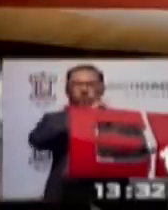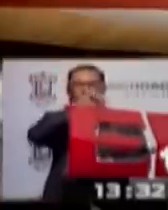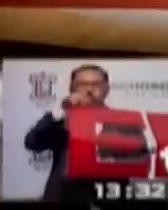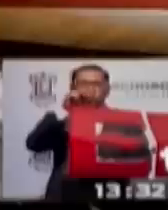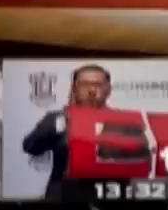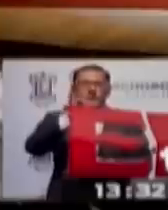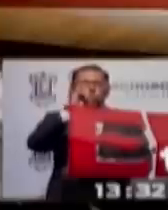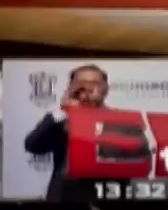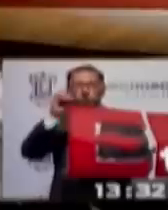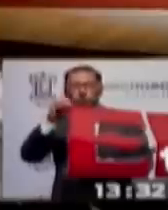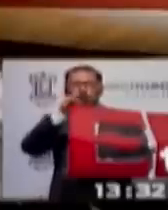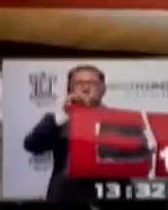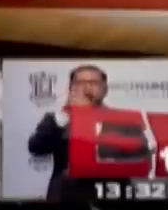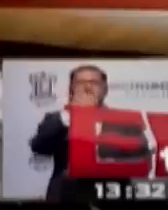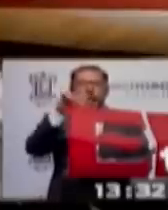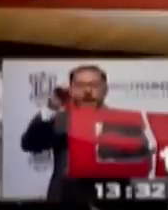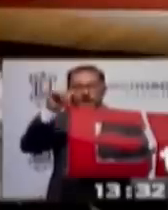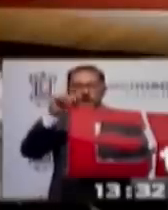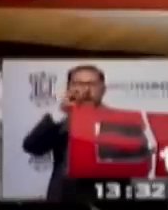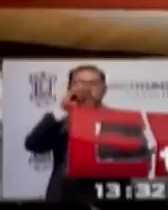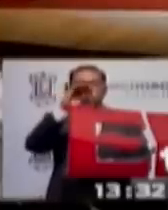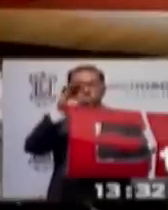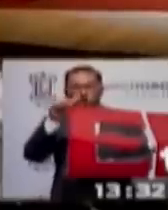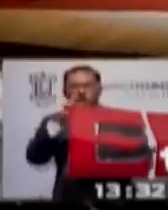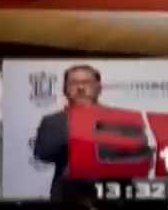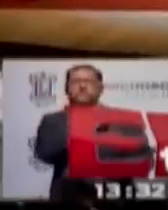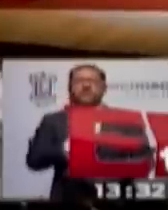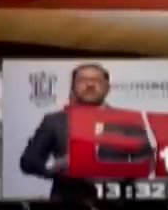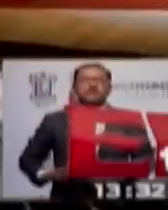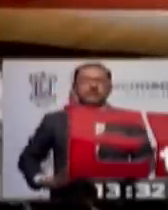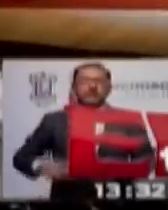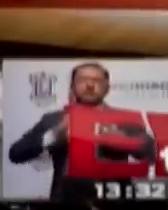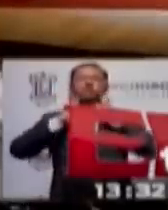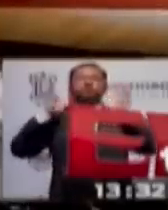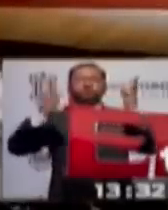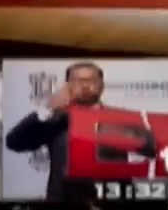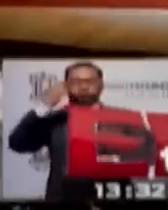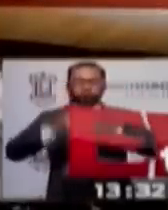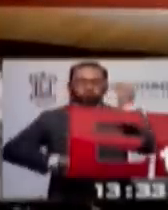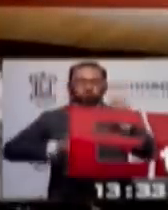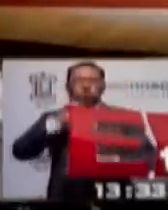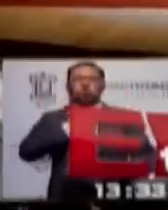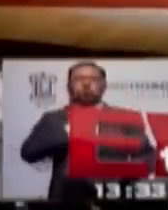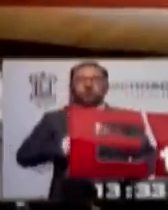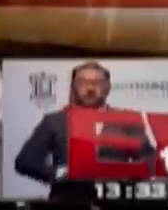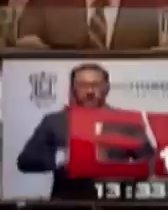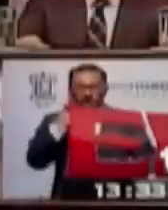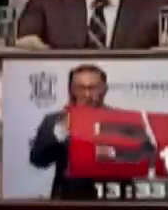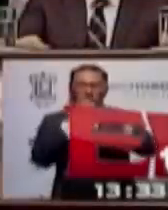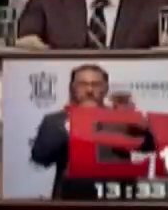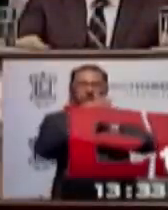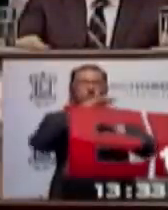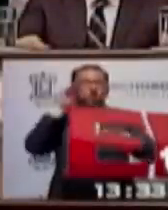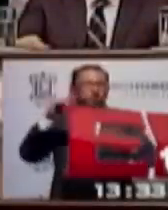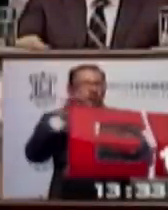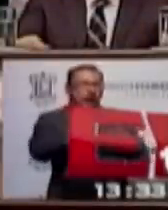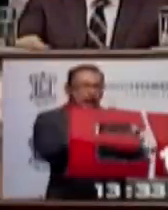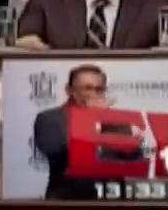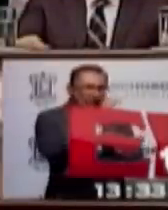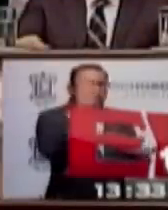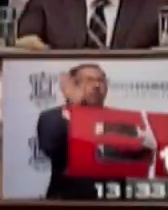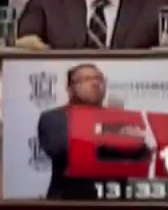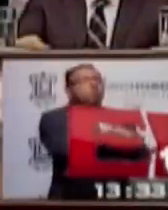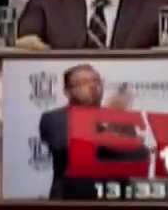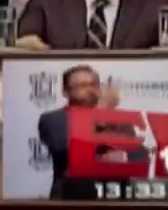Mora, presidente del Supremo Tribunal de Justicia del Estado de Michoacán. Gracias, presidente, por tu